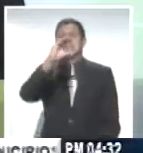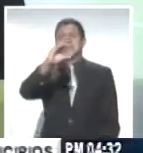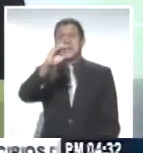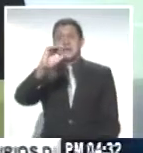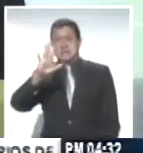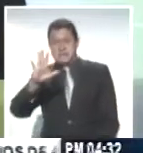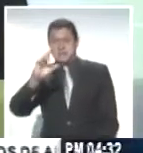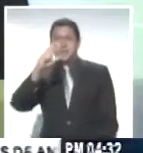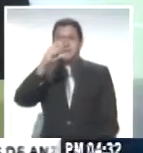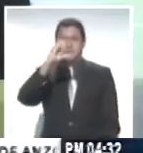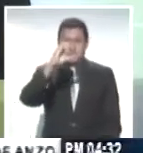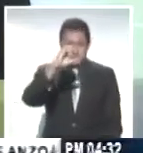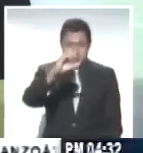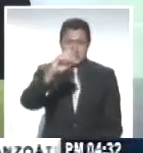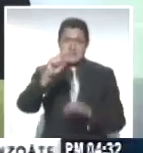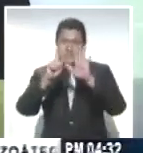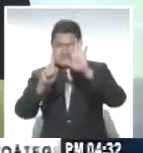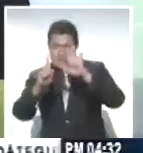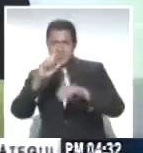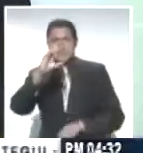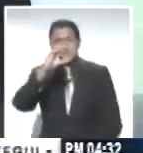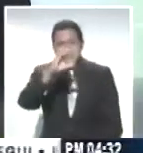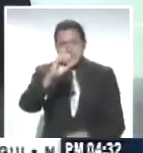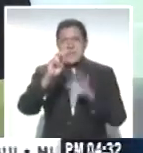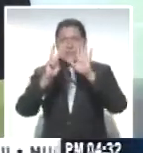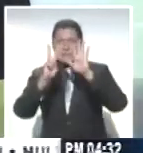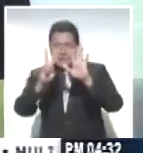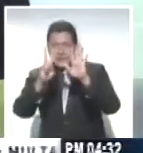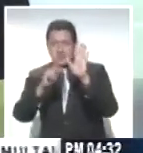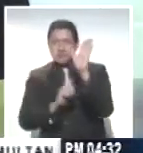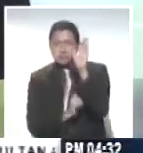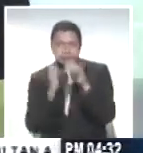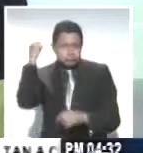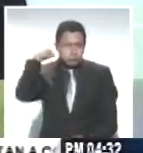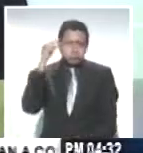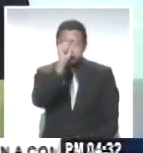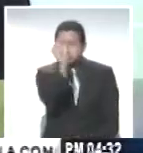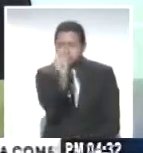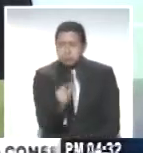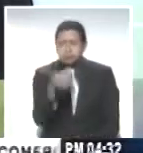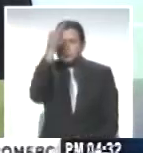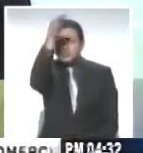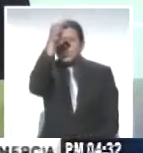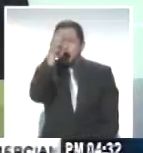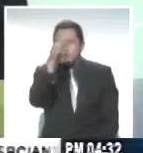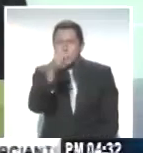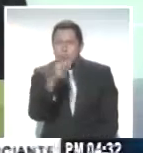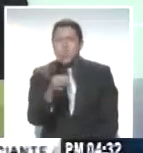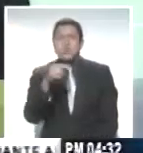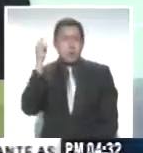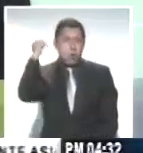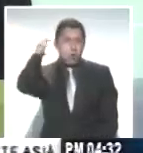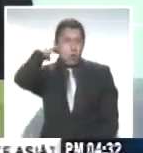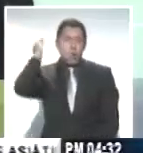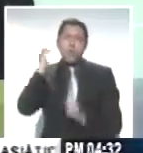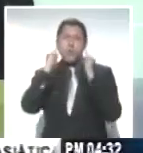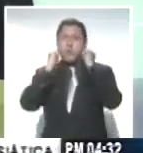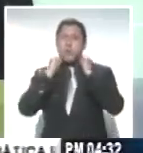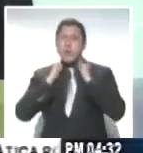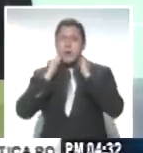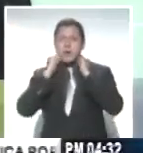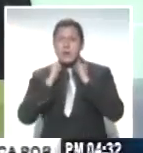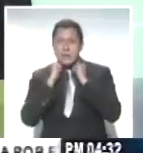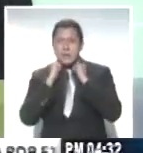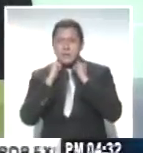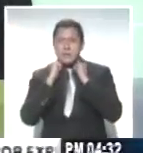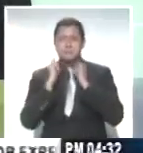C6, C7. Posteriormente, él pasa a través de lo que nosotros tenemos en el cuello y